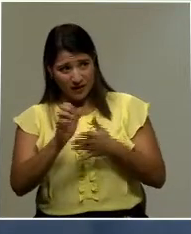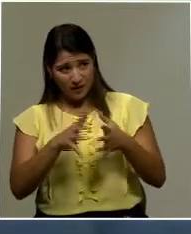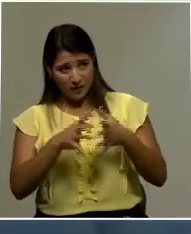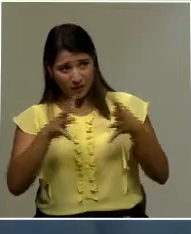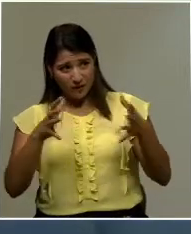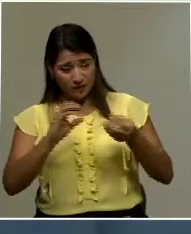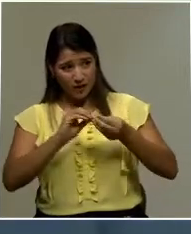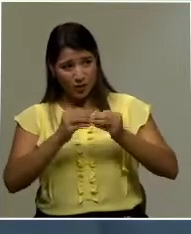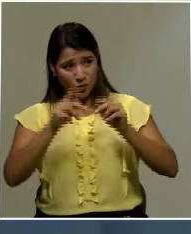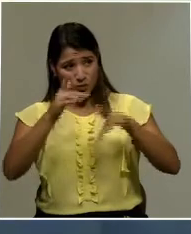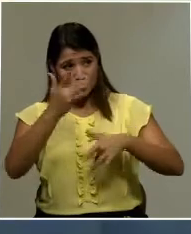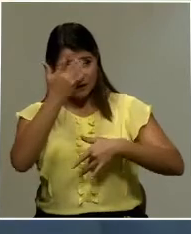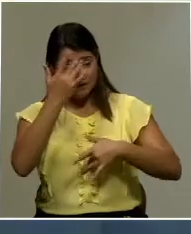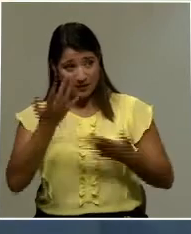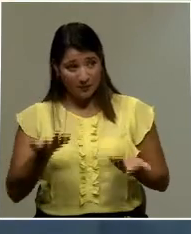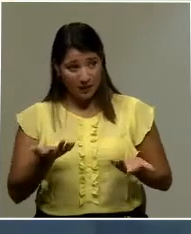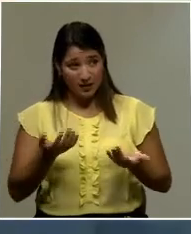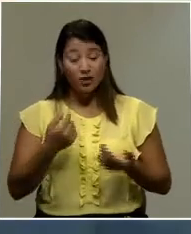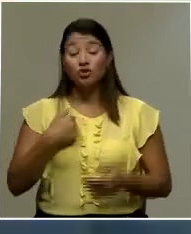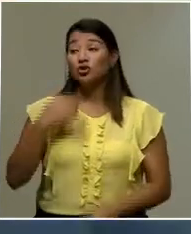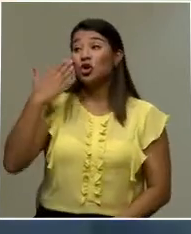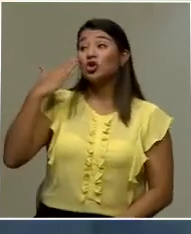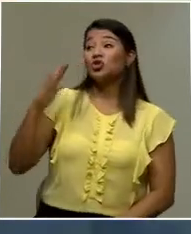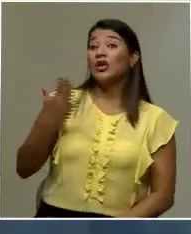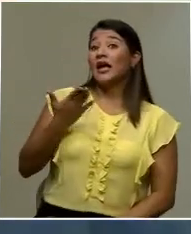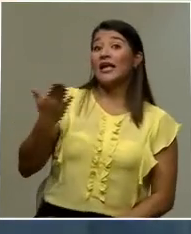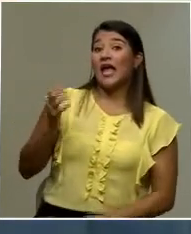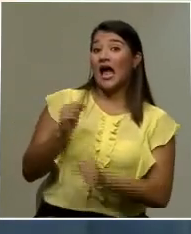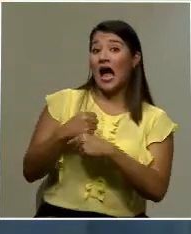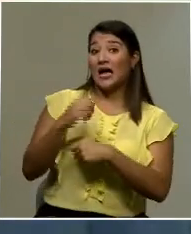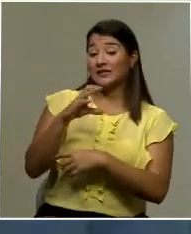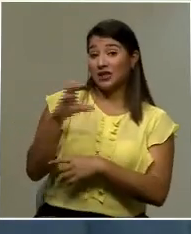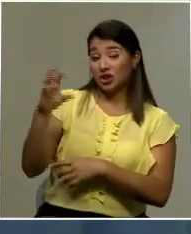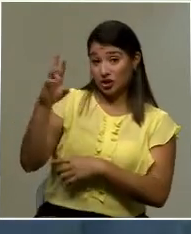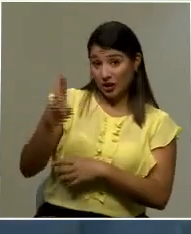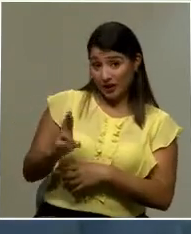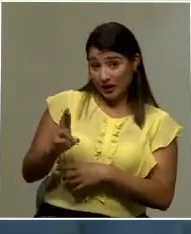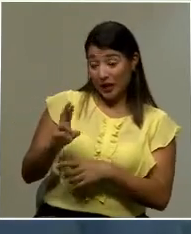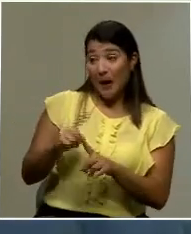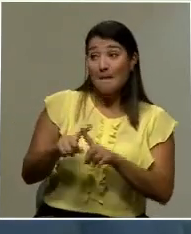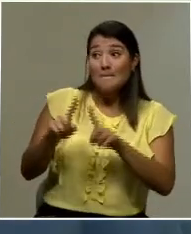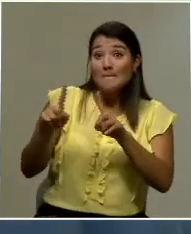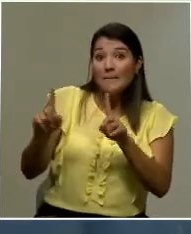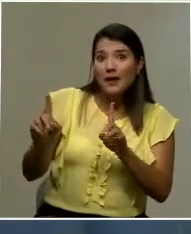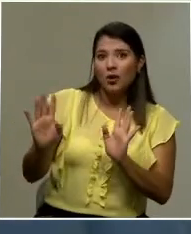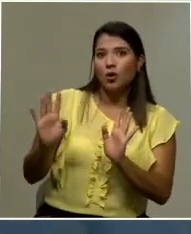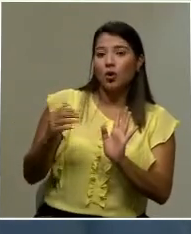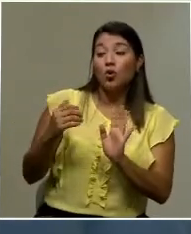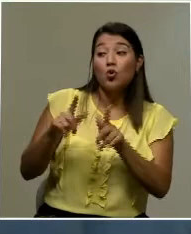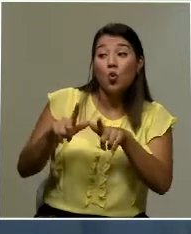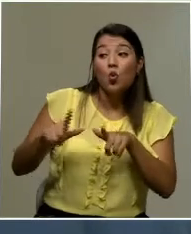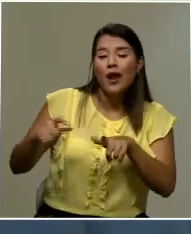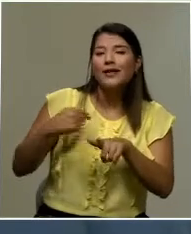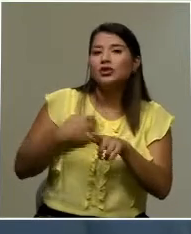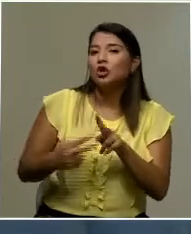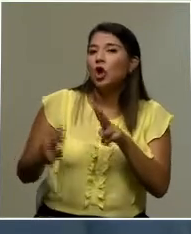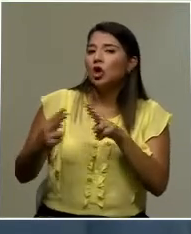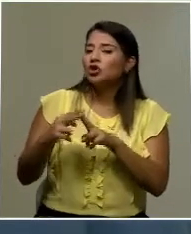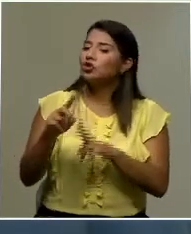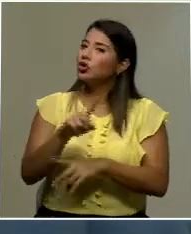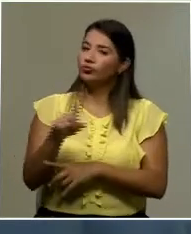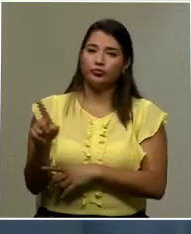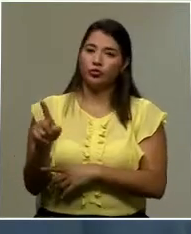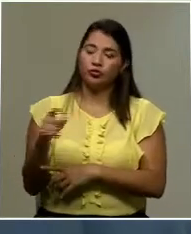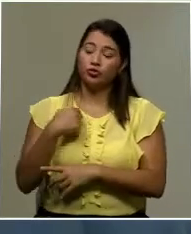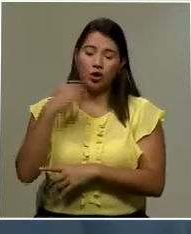Bueno, no sé cómo lo que están haciendo en Costa Rica, pero en la mayoría de los sitios con los que hablo, no. De hecho, estamos